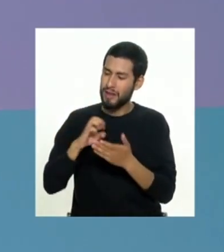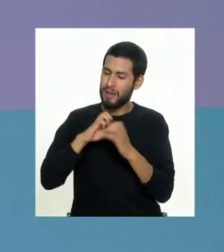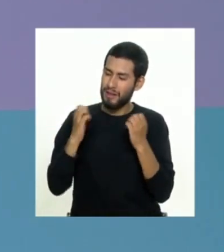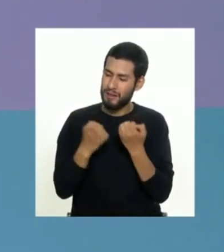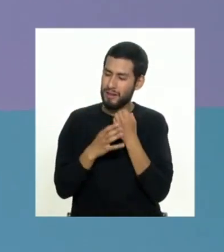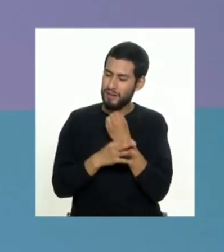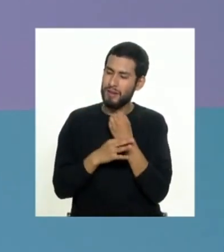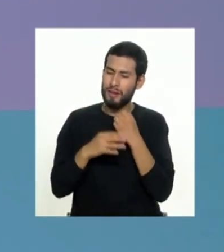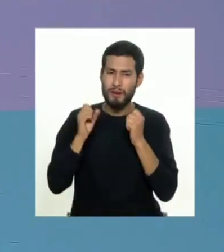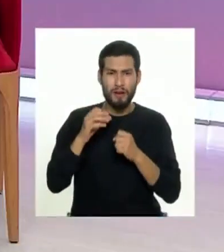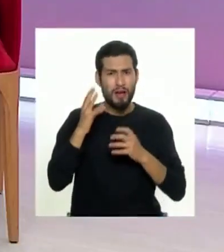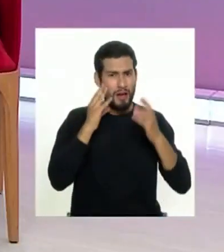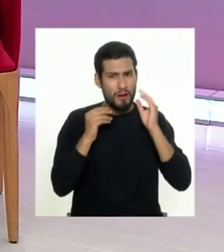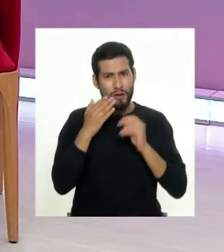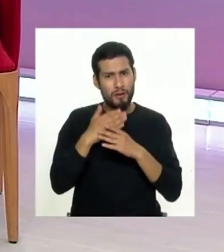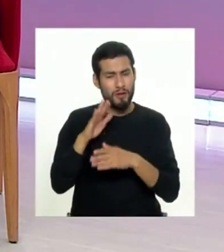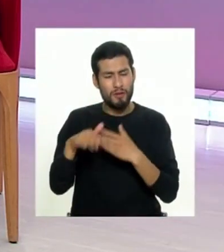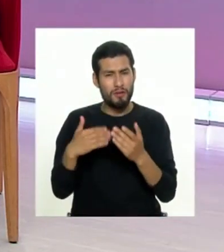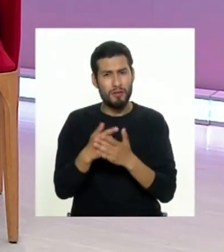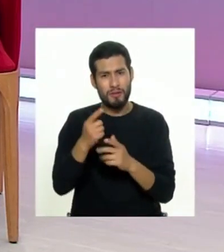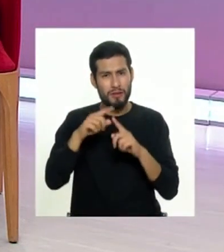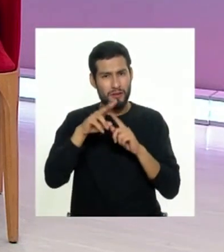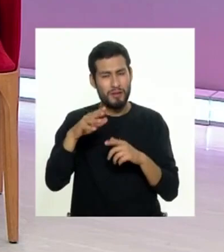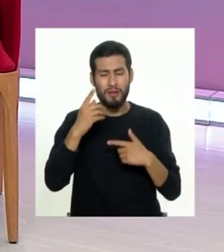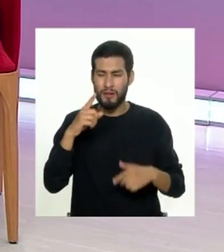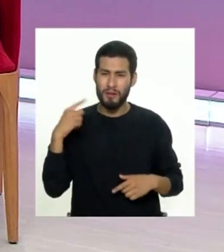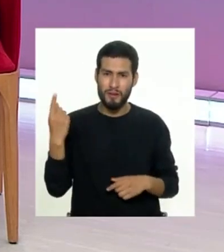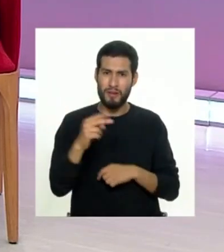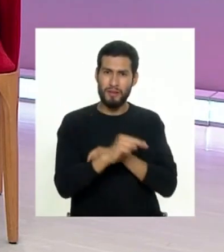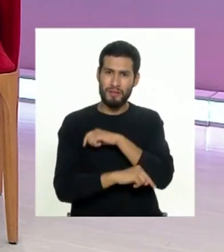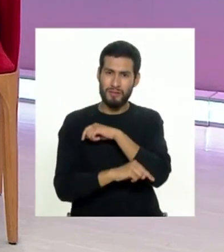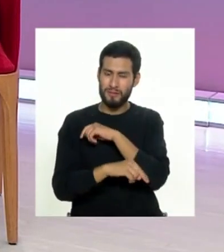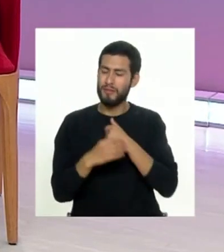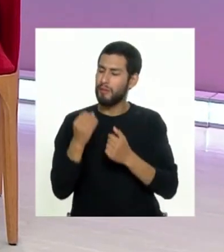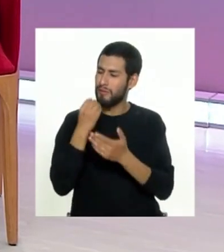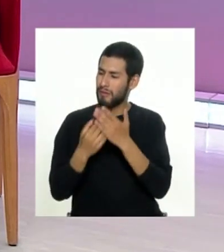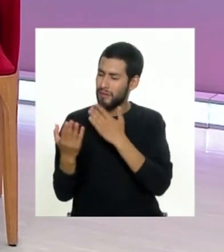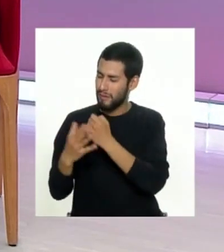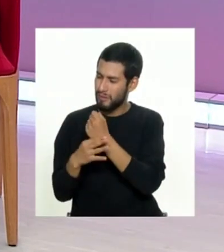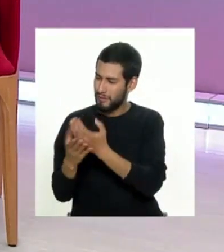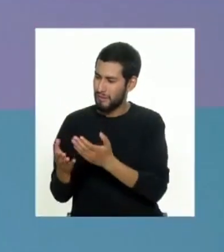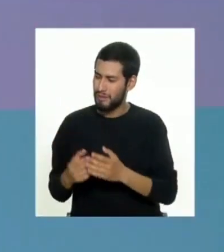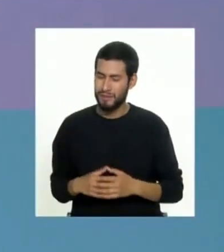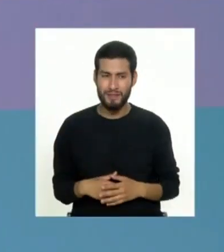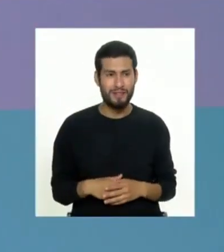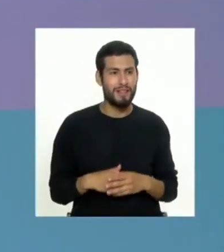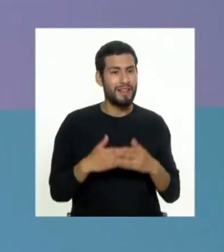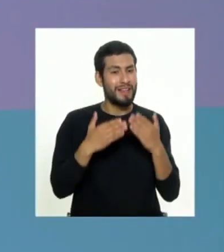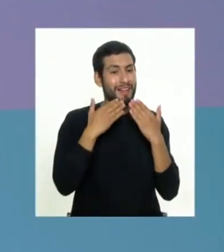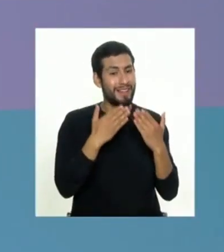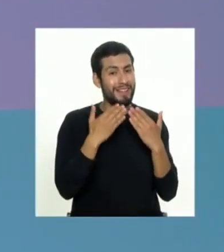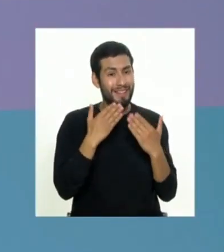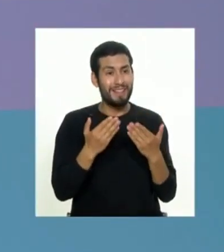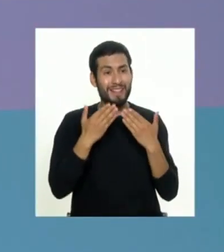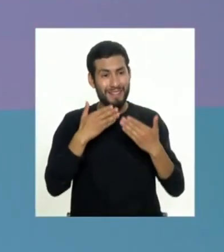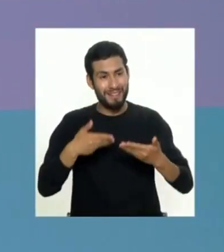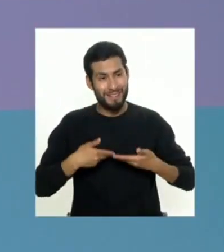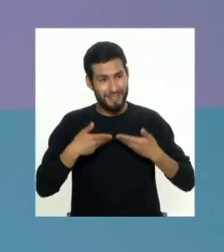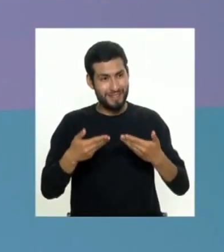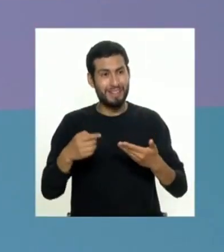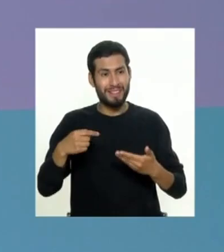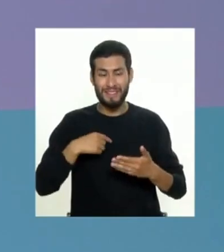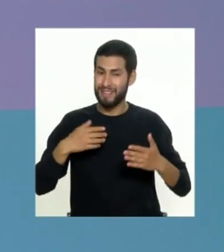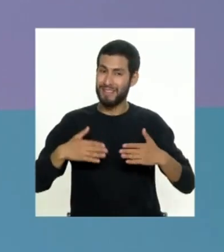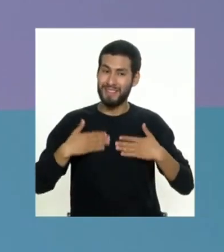para departir su experiencia con todos nuestros televidentes a nivel nacional. Buenos días, doctora. Muchas gracias. Gracias por la invitación. Estoy